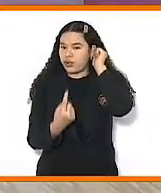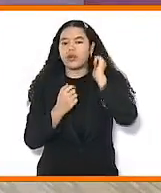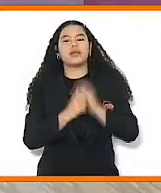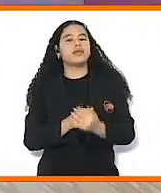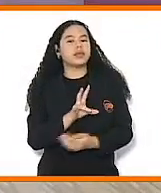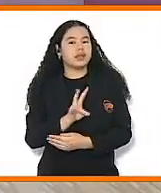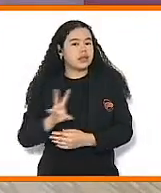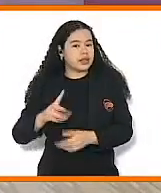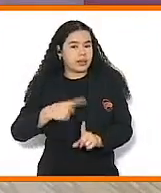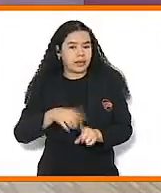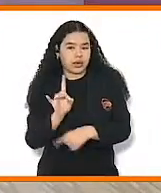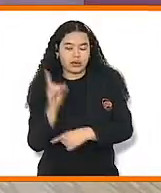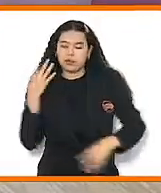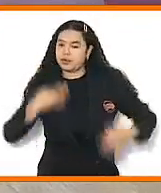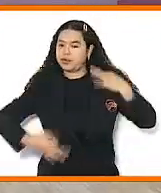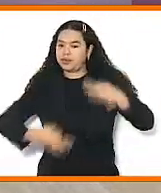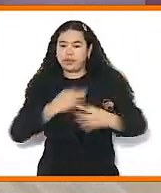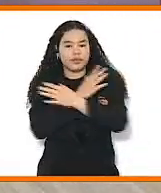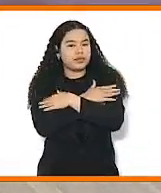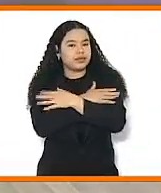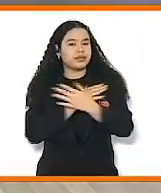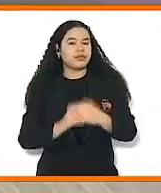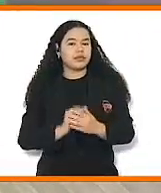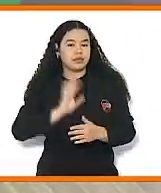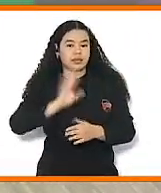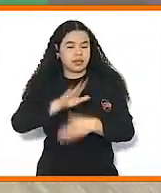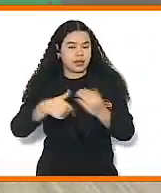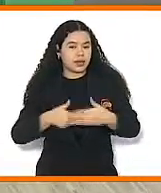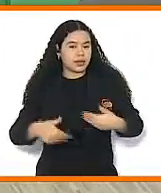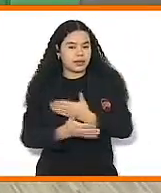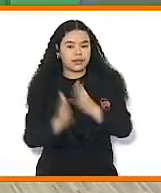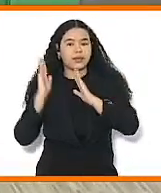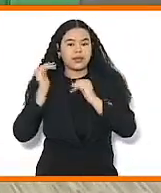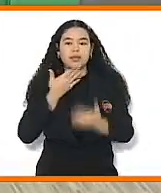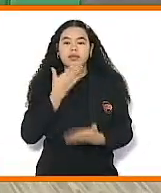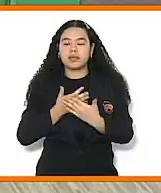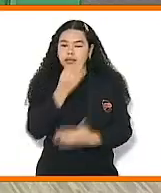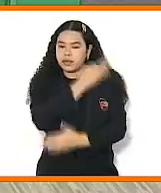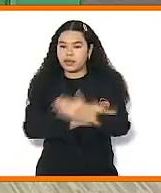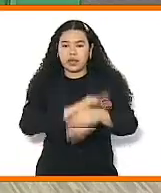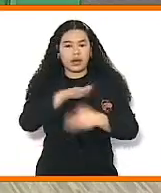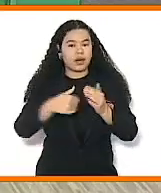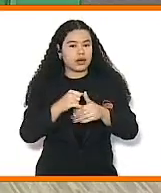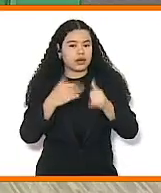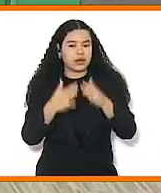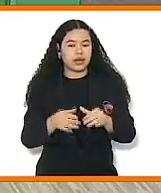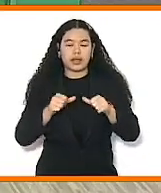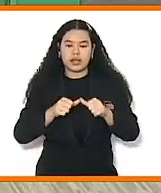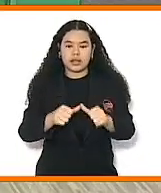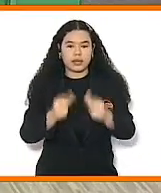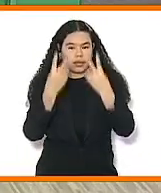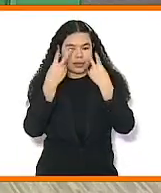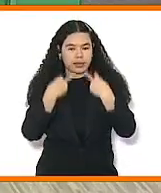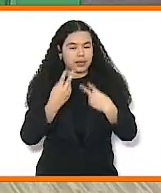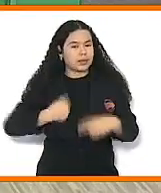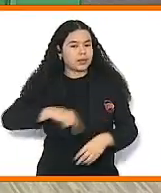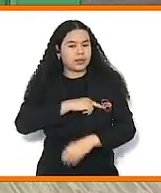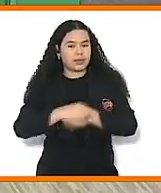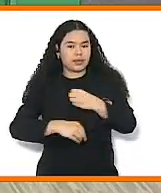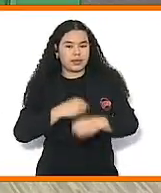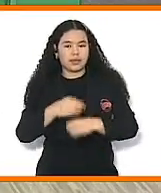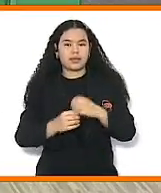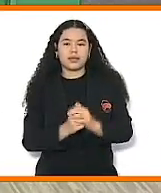77 más 8. Felicidades, nos despedimos deseándoles una linda tarde a todos nuestros jugadores que han sintonizado nuestro